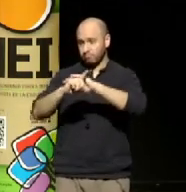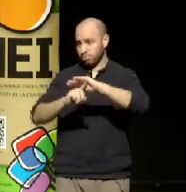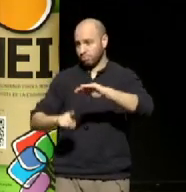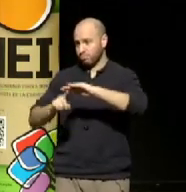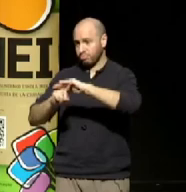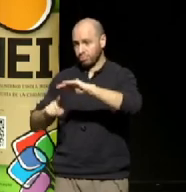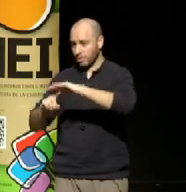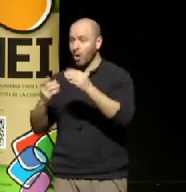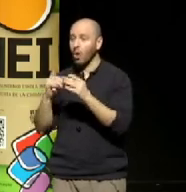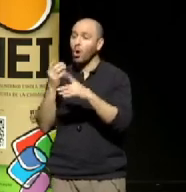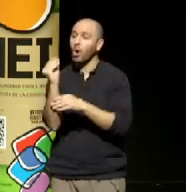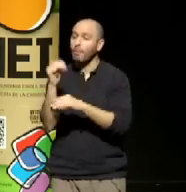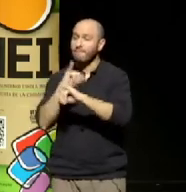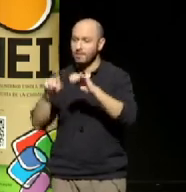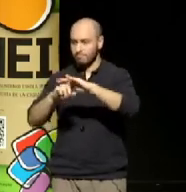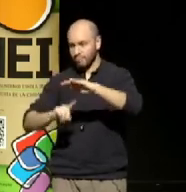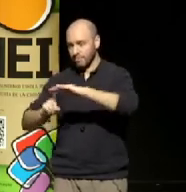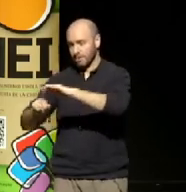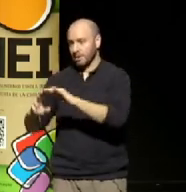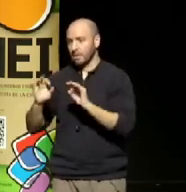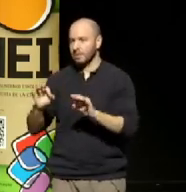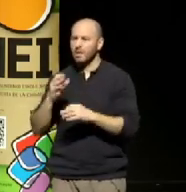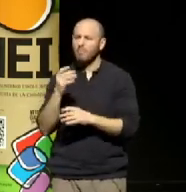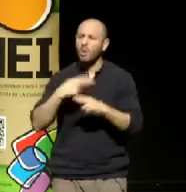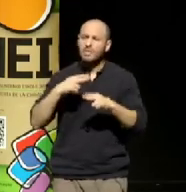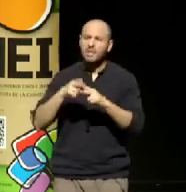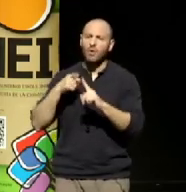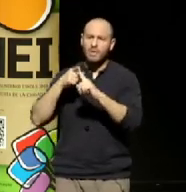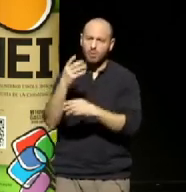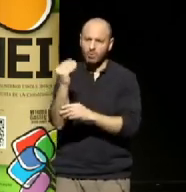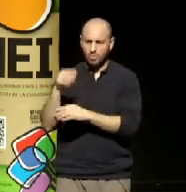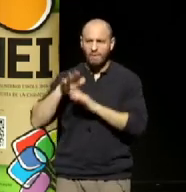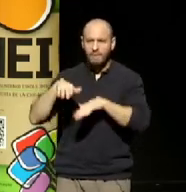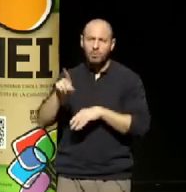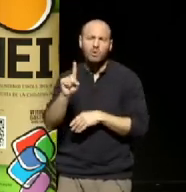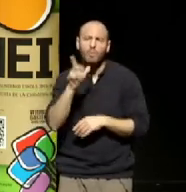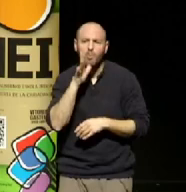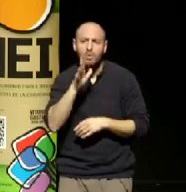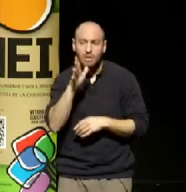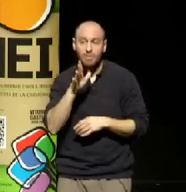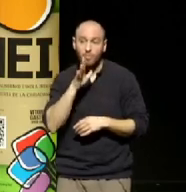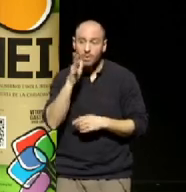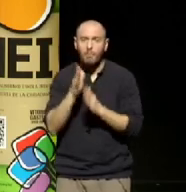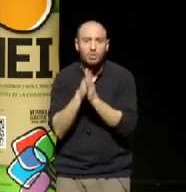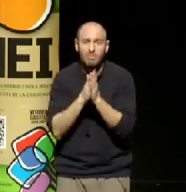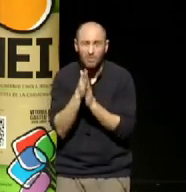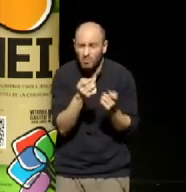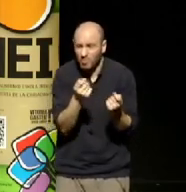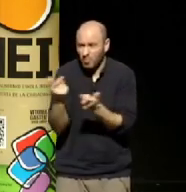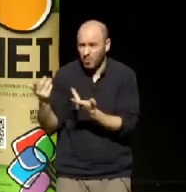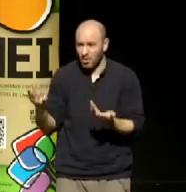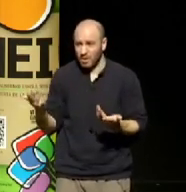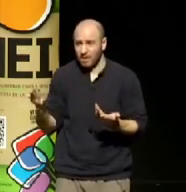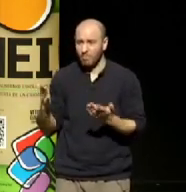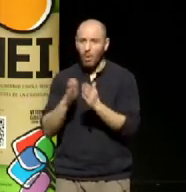hacen políticas para juventud? Bueno, lo cierto es que aunque algunas se hacen, la razón es que hay pocos incentivos. Los incentivos son muy